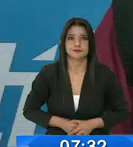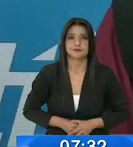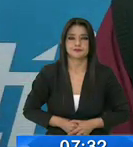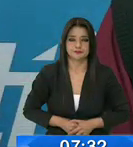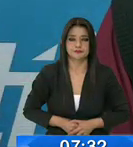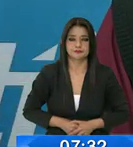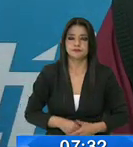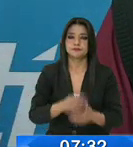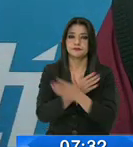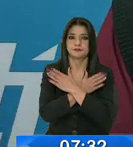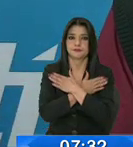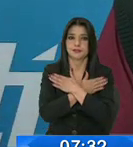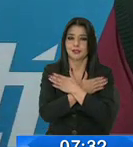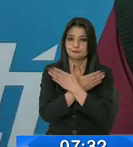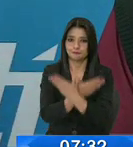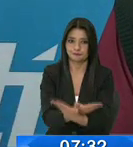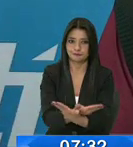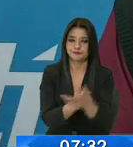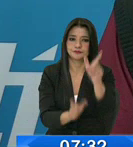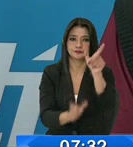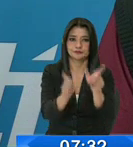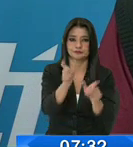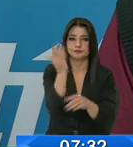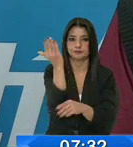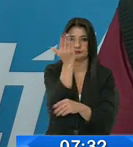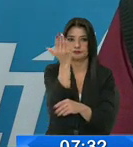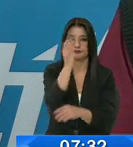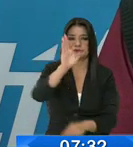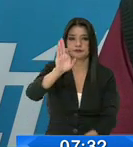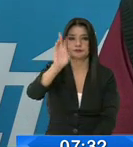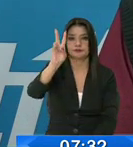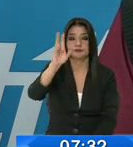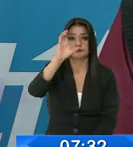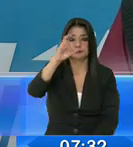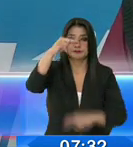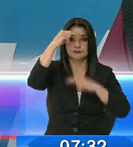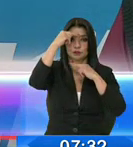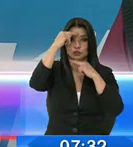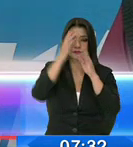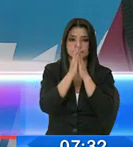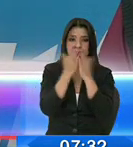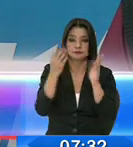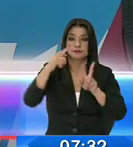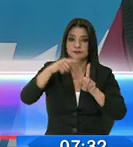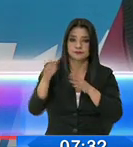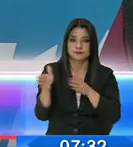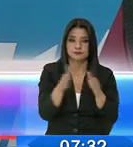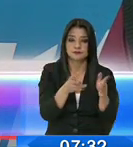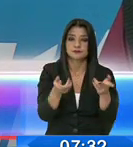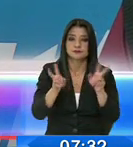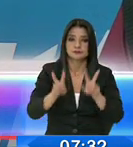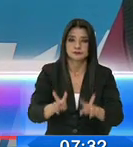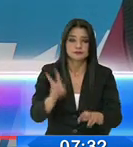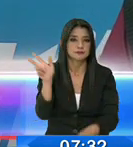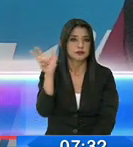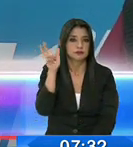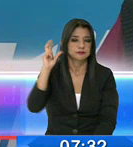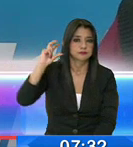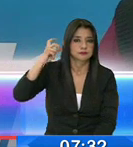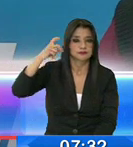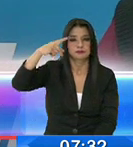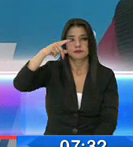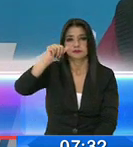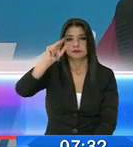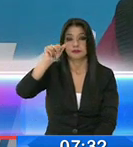un saludo cordial y afectuoso a los televidentes de televicentro noticiero el comercio tv y a los oyentes de platino en